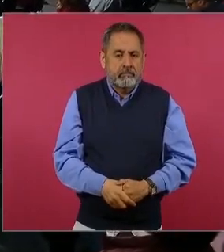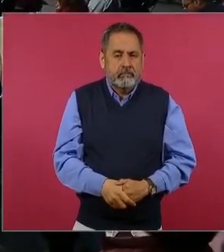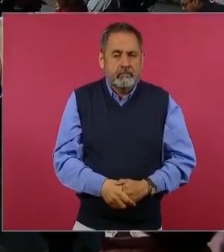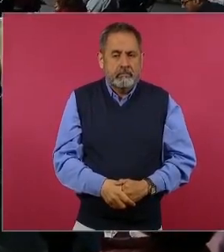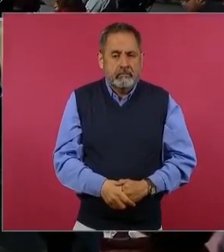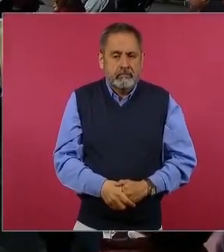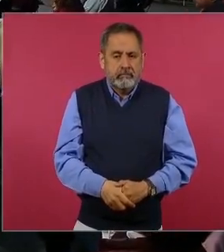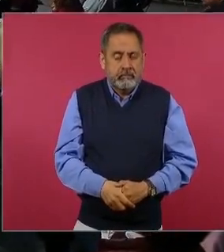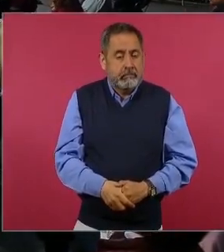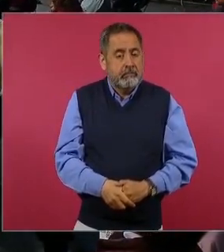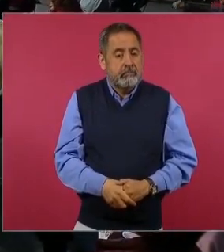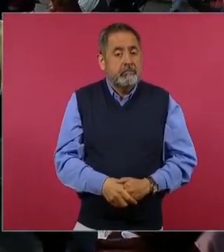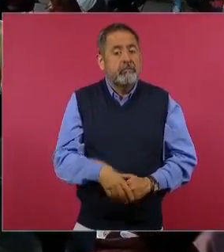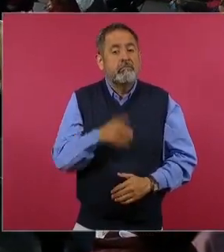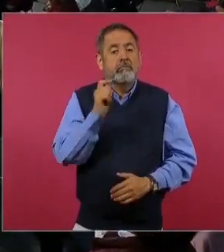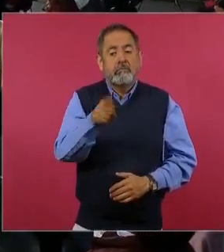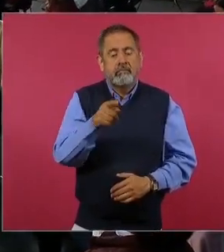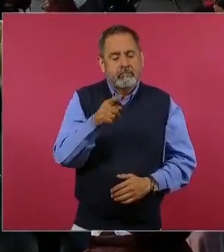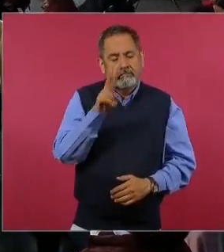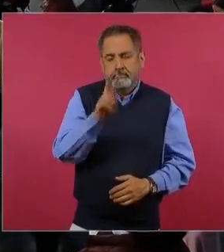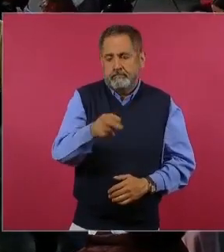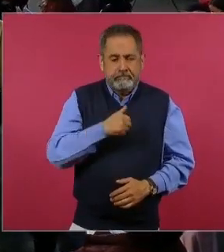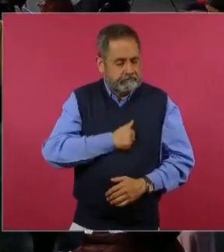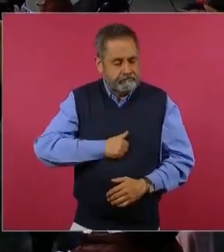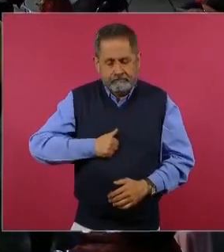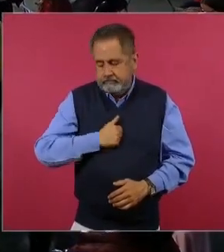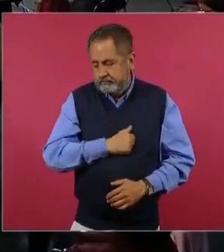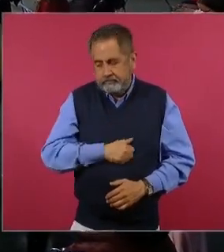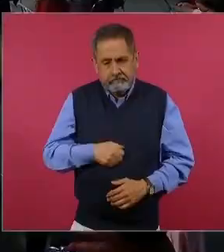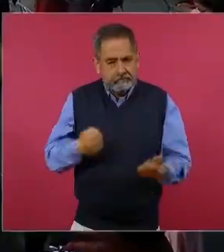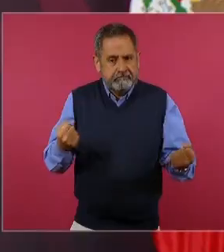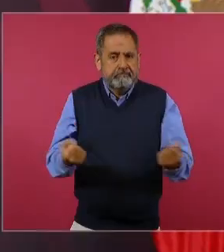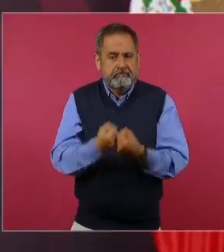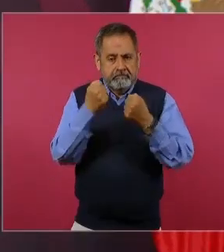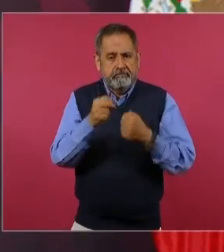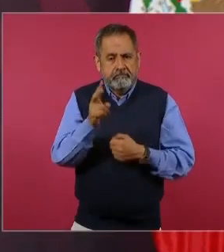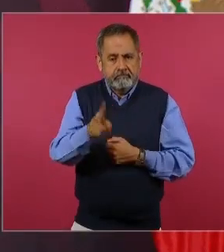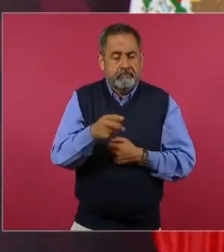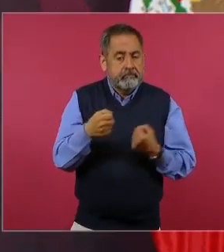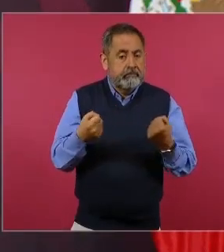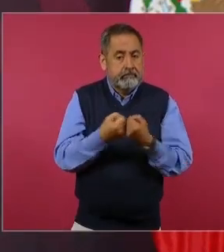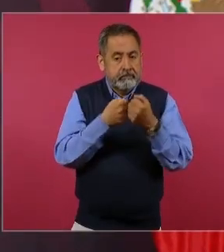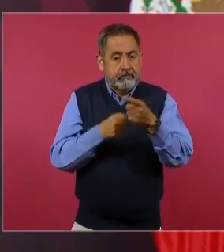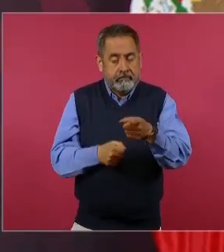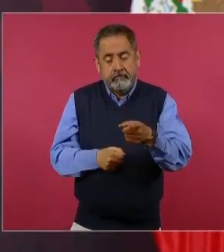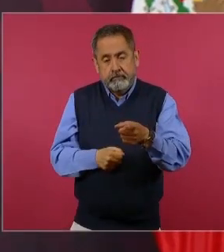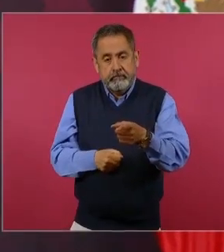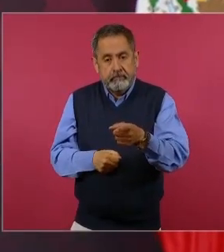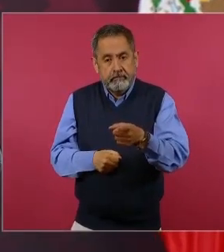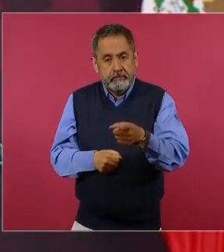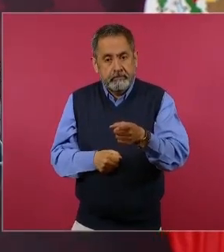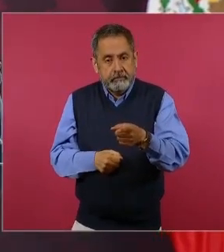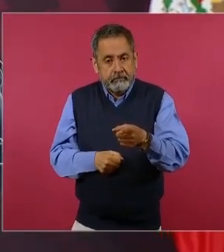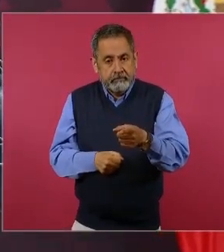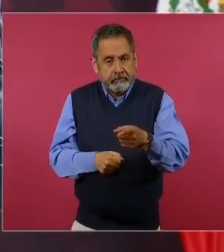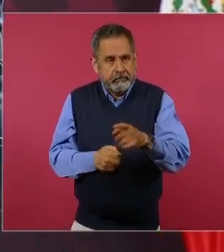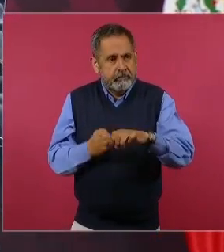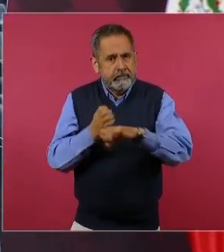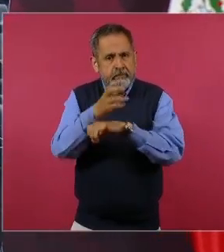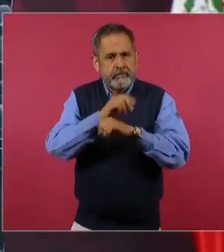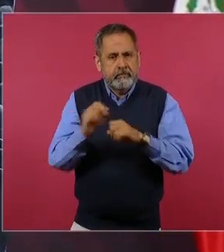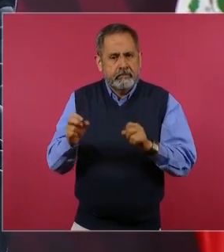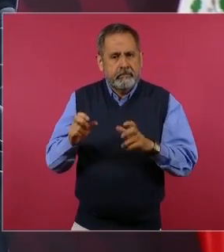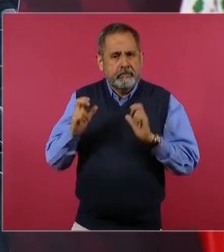Pues fue un enfrentamiento lamentable en el estado de